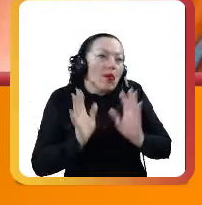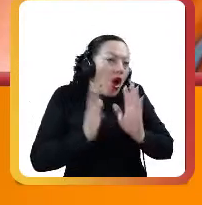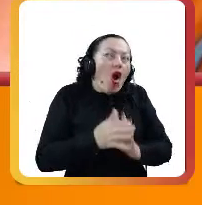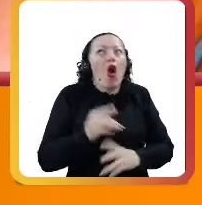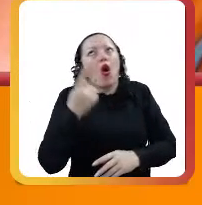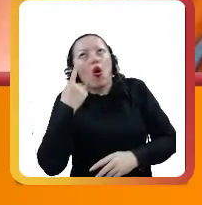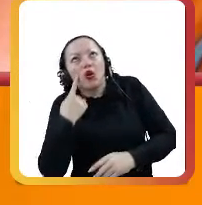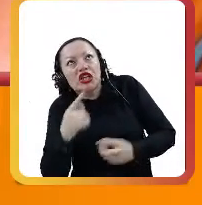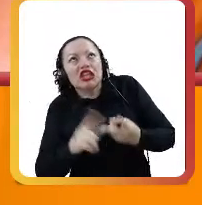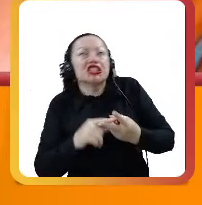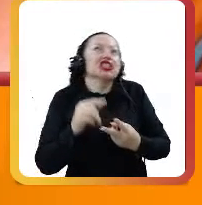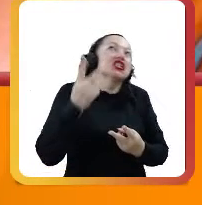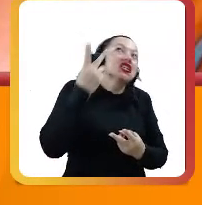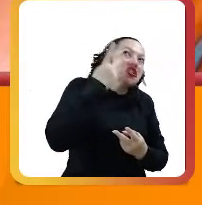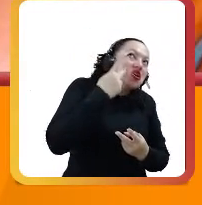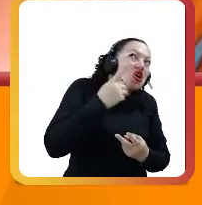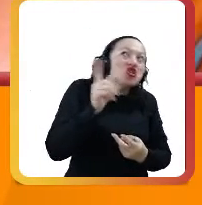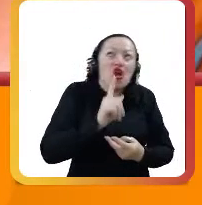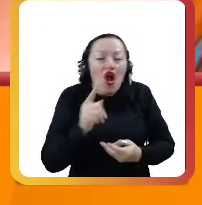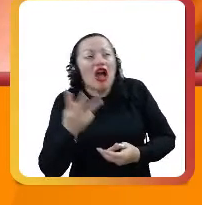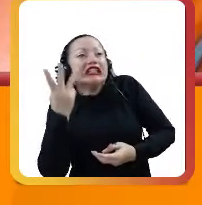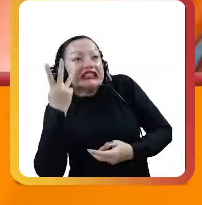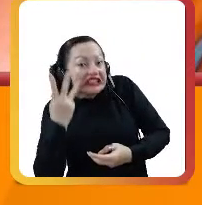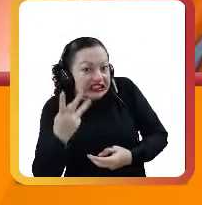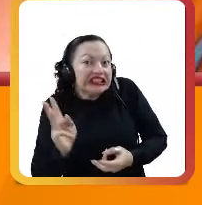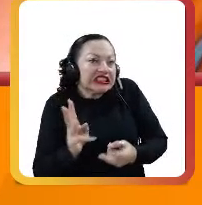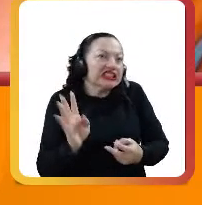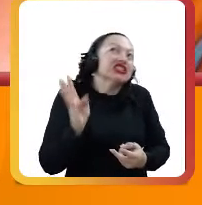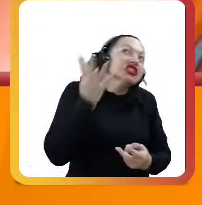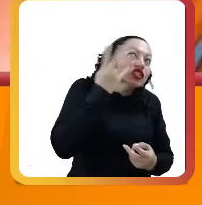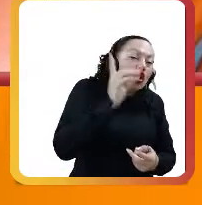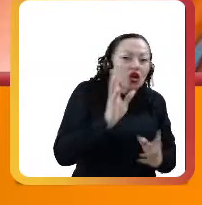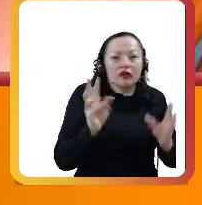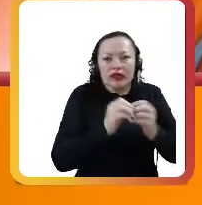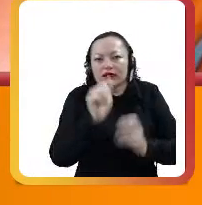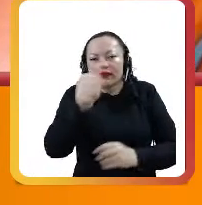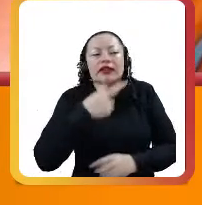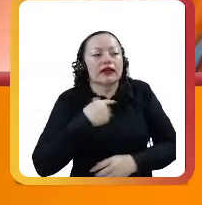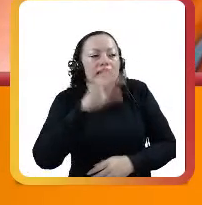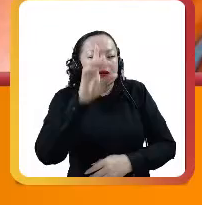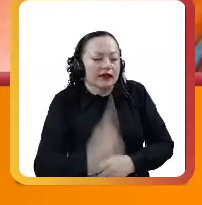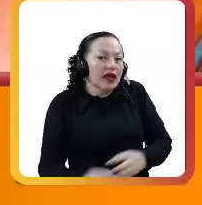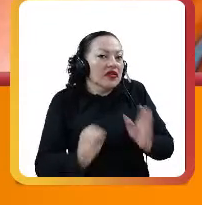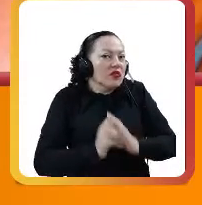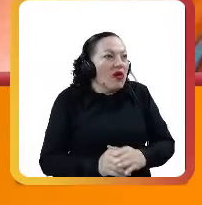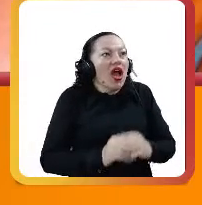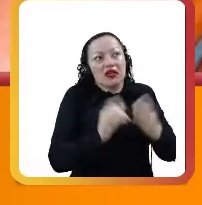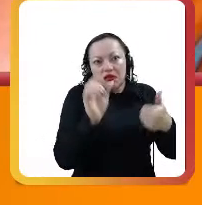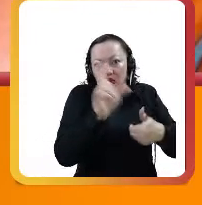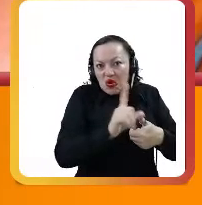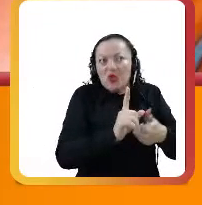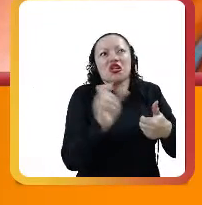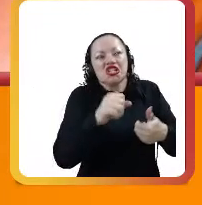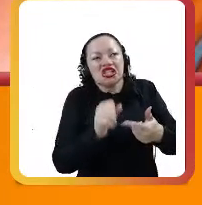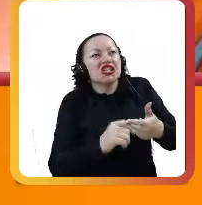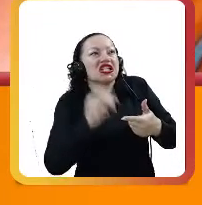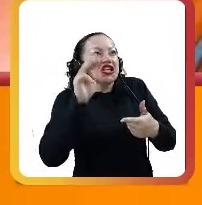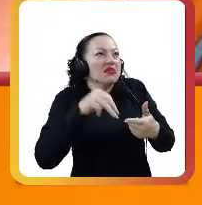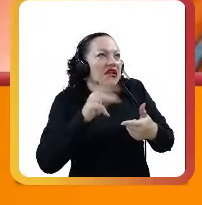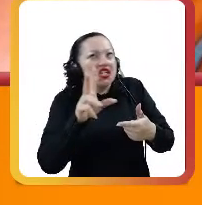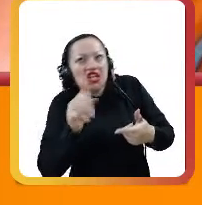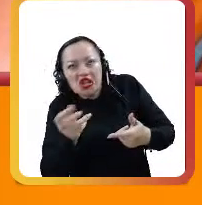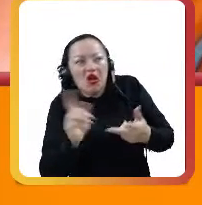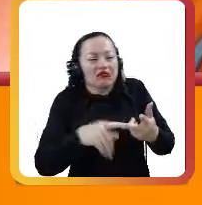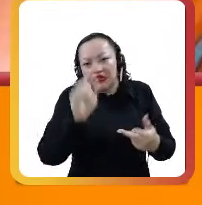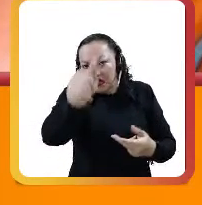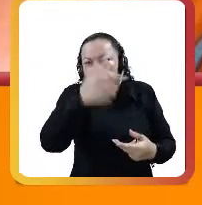lunes, el martes no, el jueves, el miércoles sí, el jueves no, el viernes sí, y así constantemente. Y